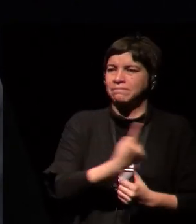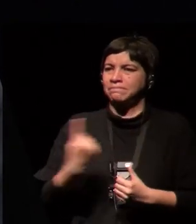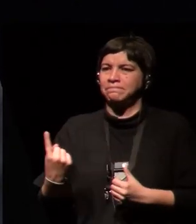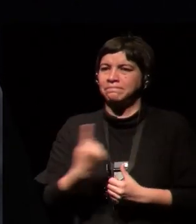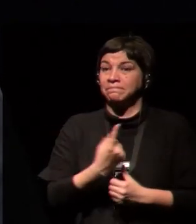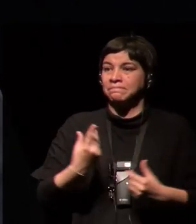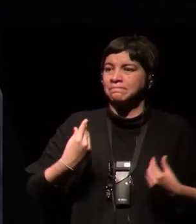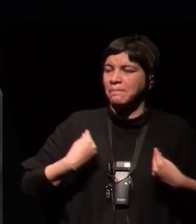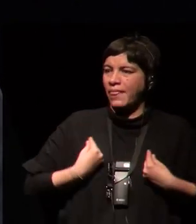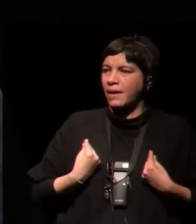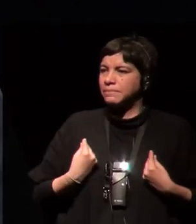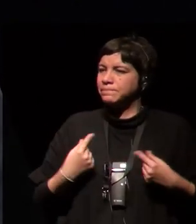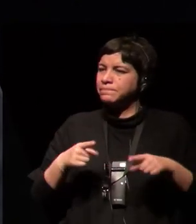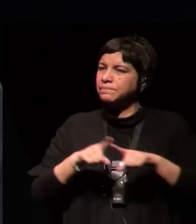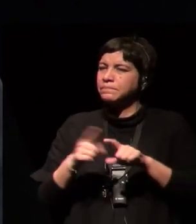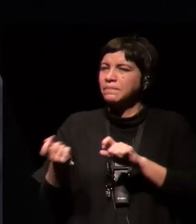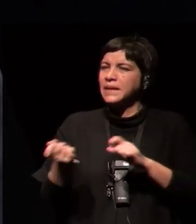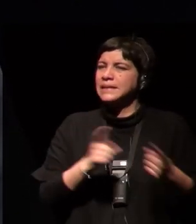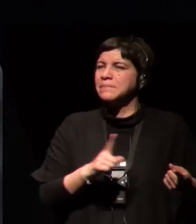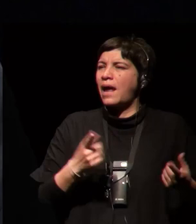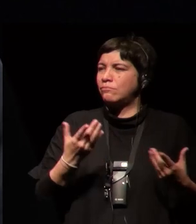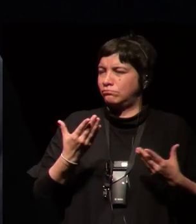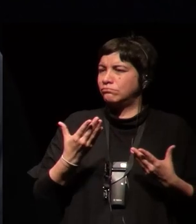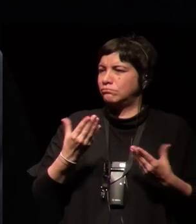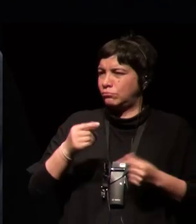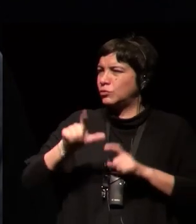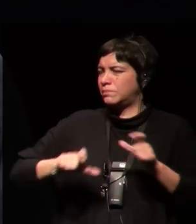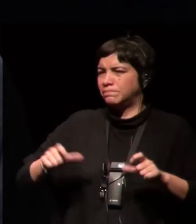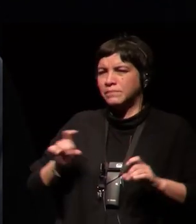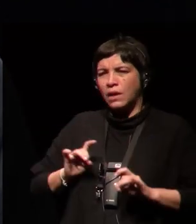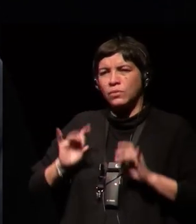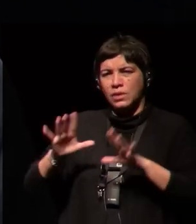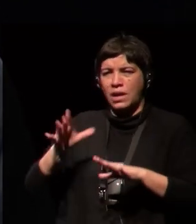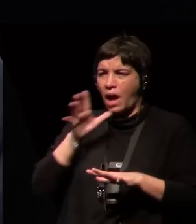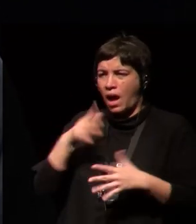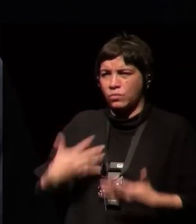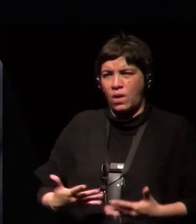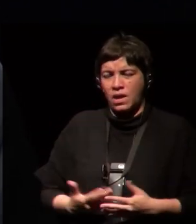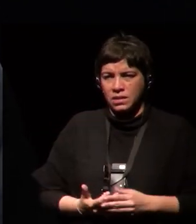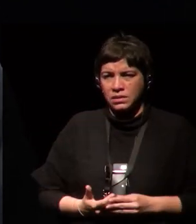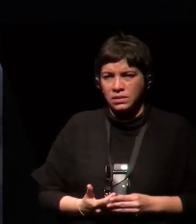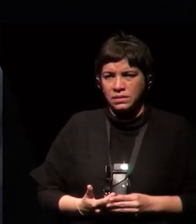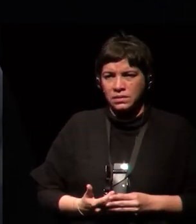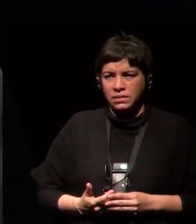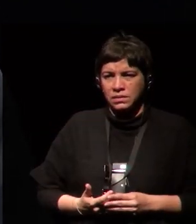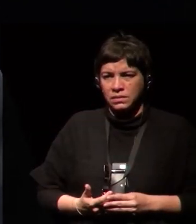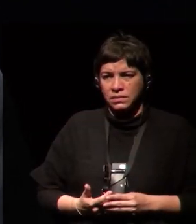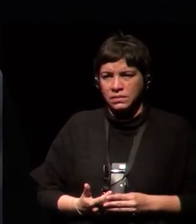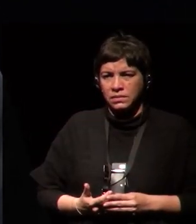similar a la de muchos australianos contemporáneos. Albert met an artist, a watercolor artist, who a